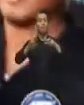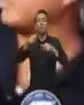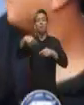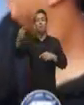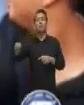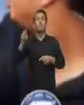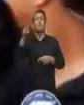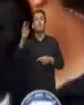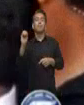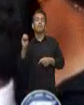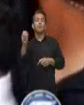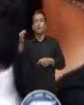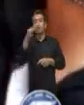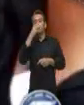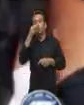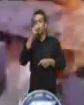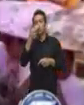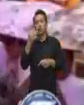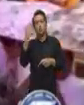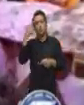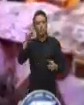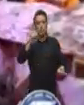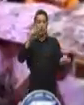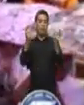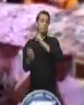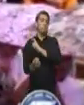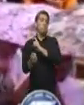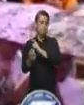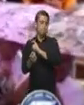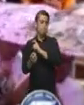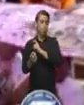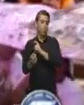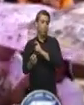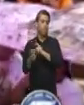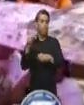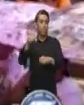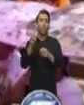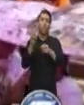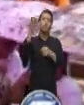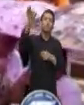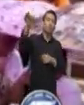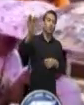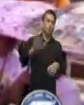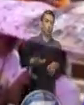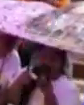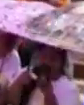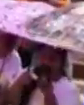de dar un paso histórico y cambiar el futuro de nuestro país.